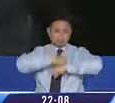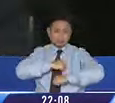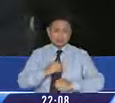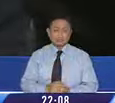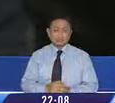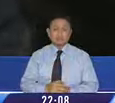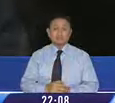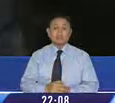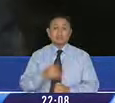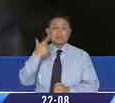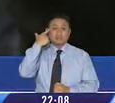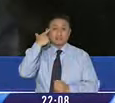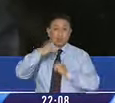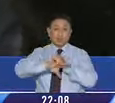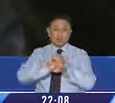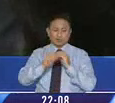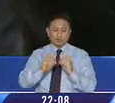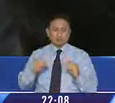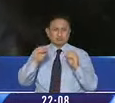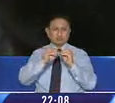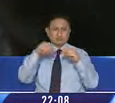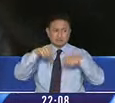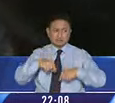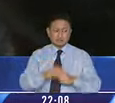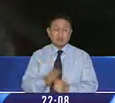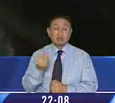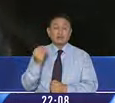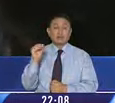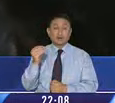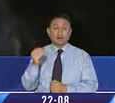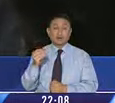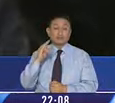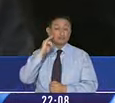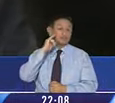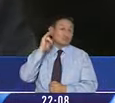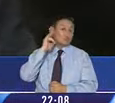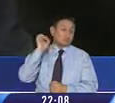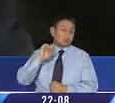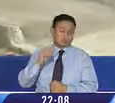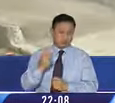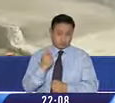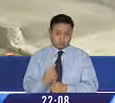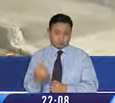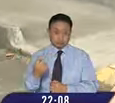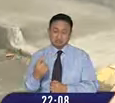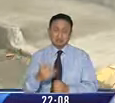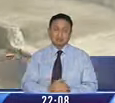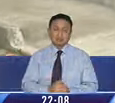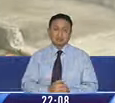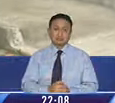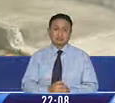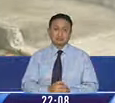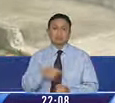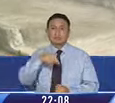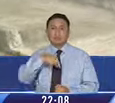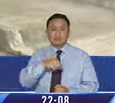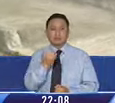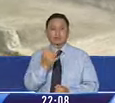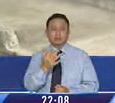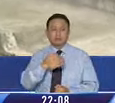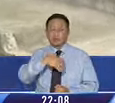los asaltos se han incrementado totalmente. Los muchachos y las niñas de aquí ya no pueden salir. Sí, ya perdimos hasta la cuenta